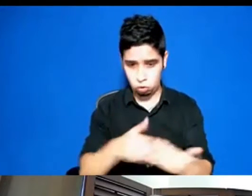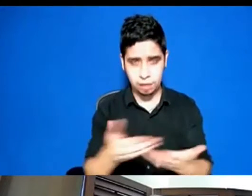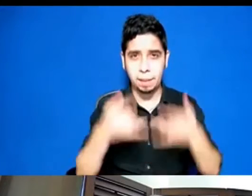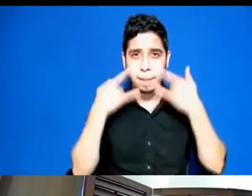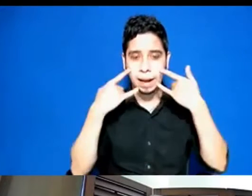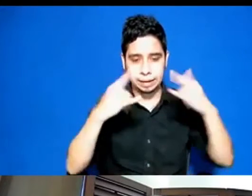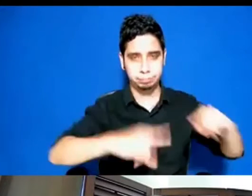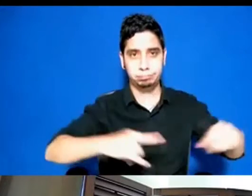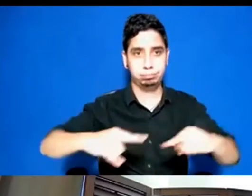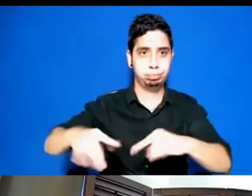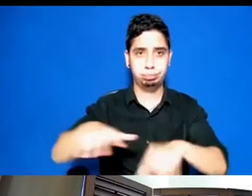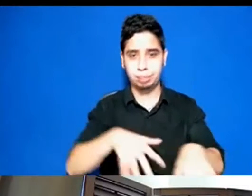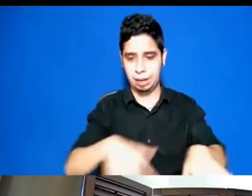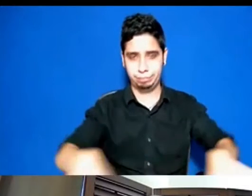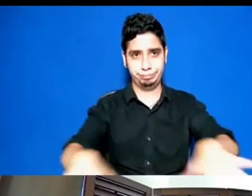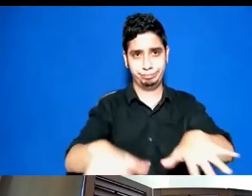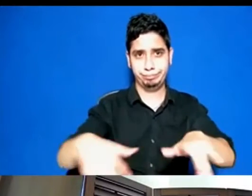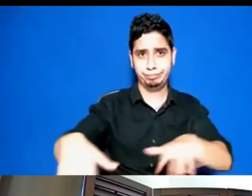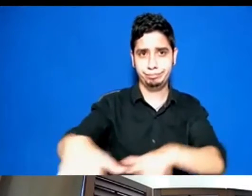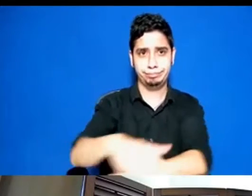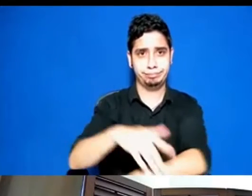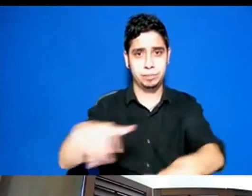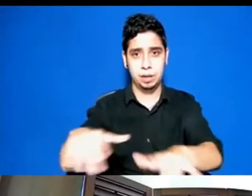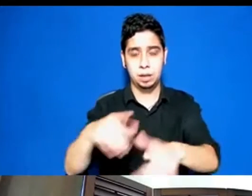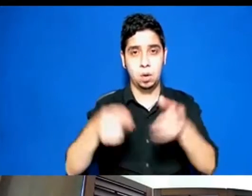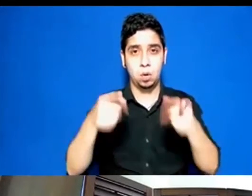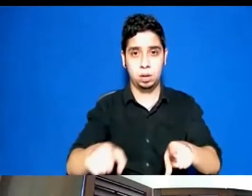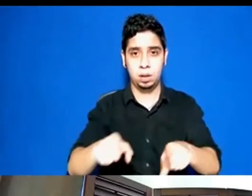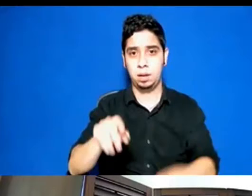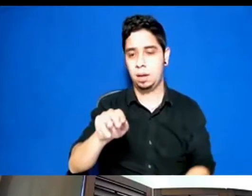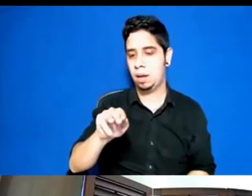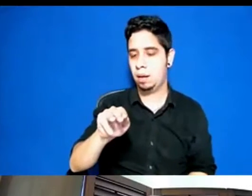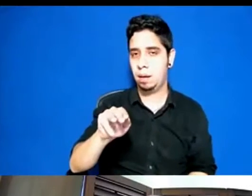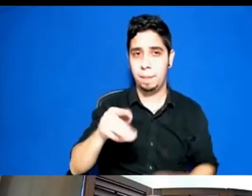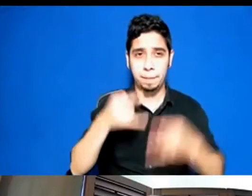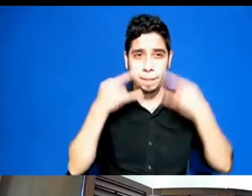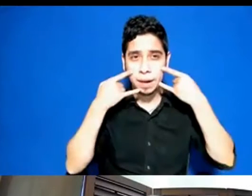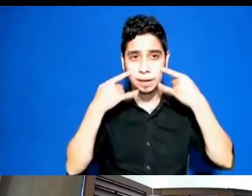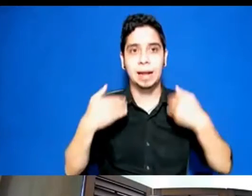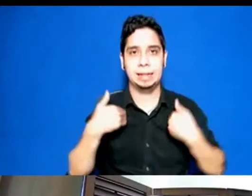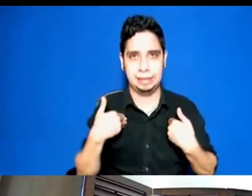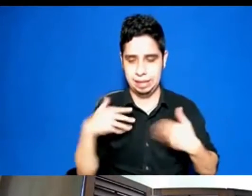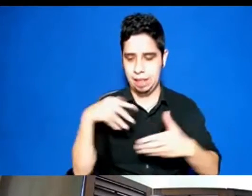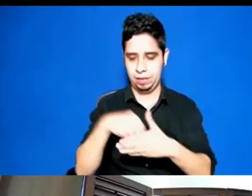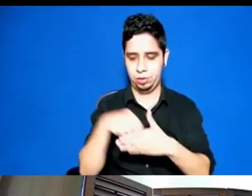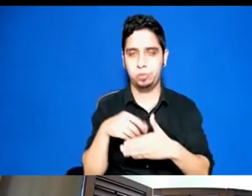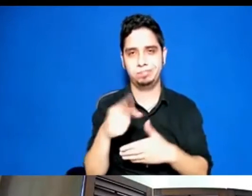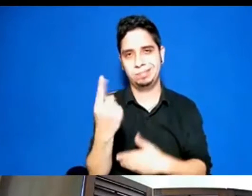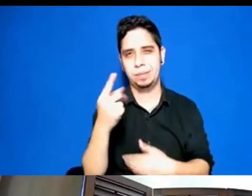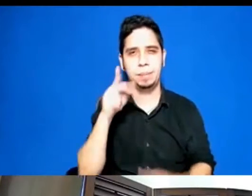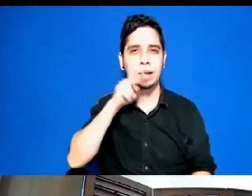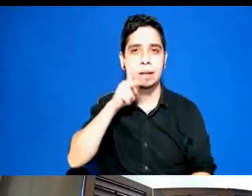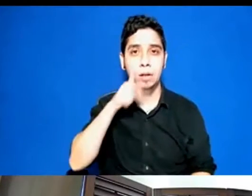mascarillas tiradas así por la arena. La mascarilla de alguna manera tiene algo de plástico. Uh-huh. No nos